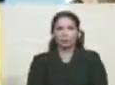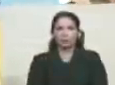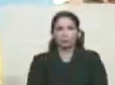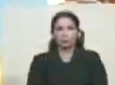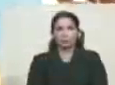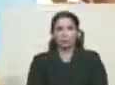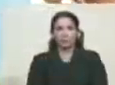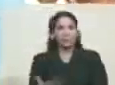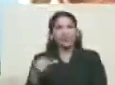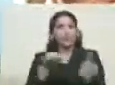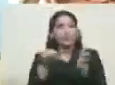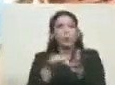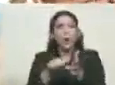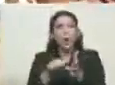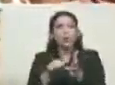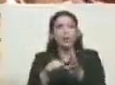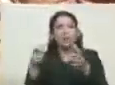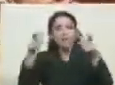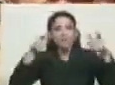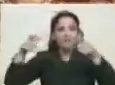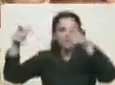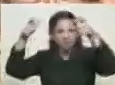¿De dónde sacaron los drones?